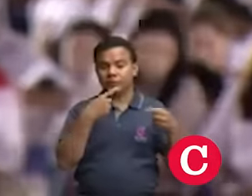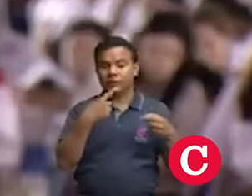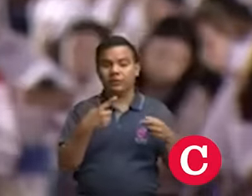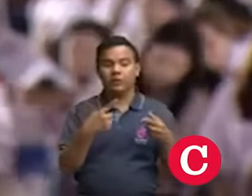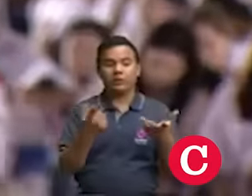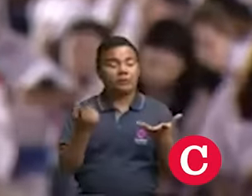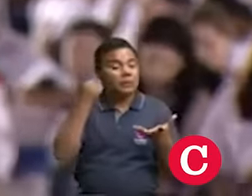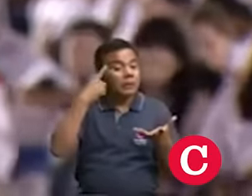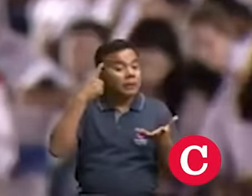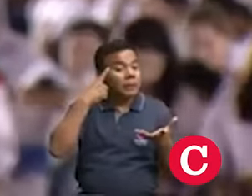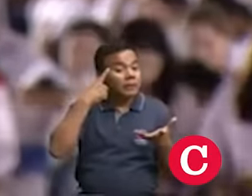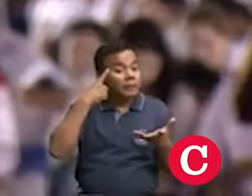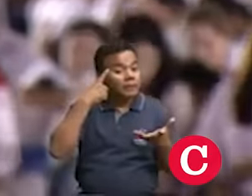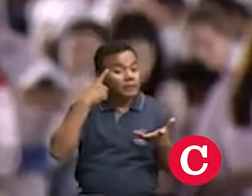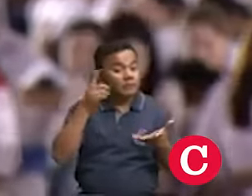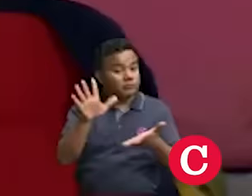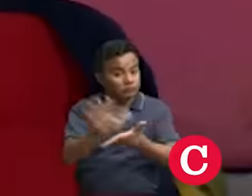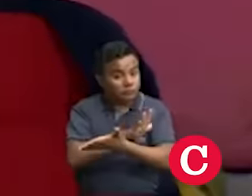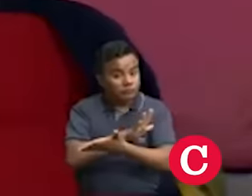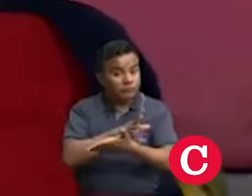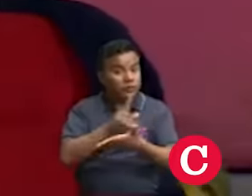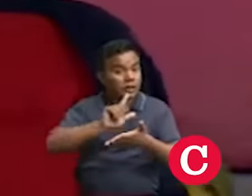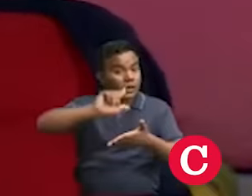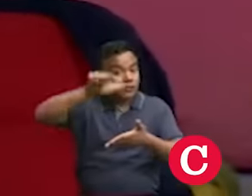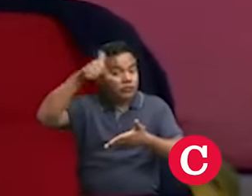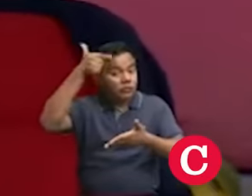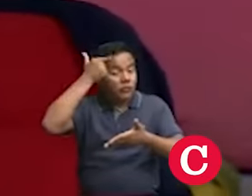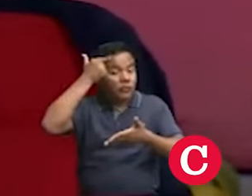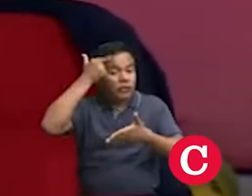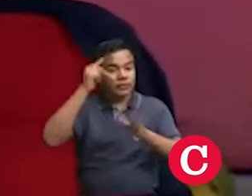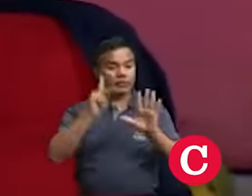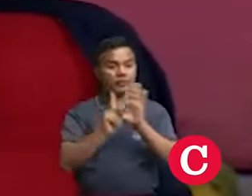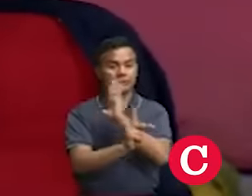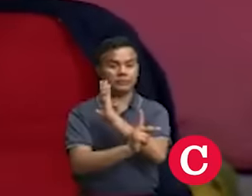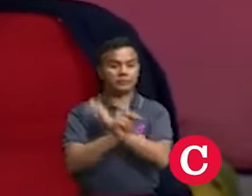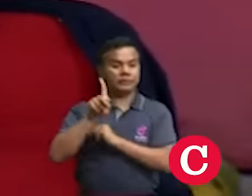la desaparición del Estado